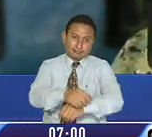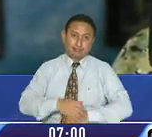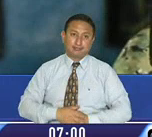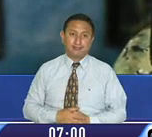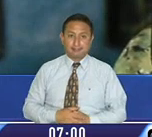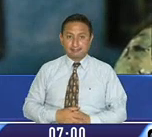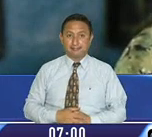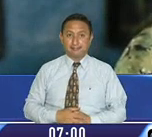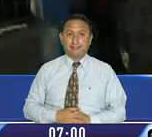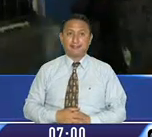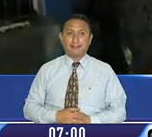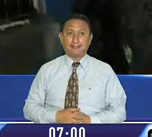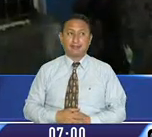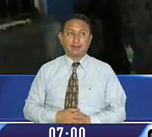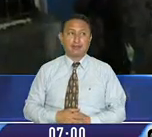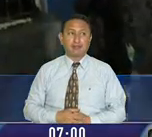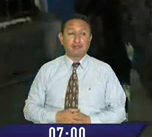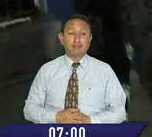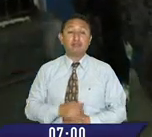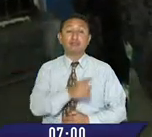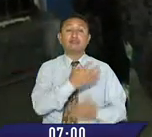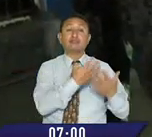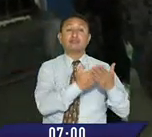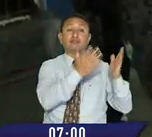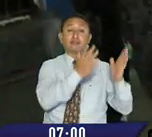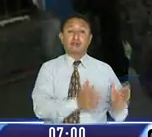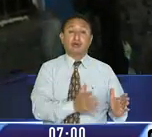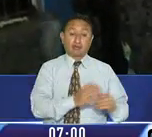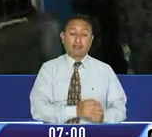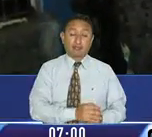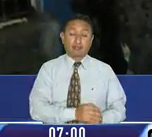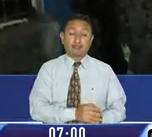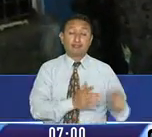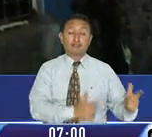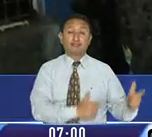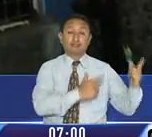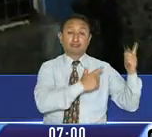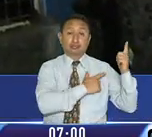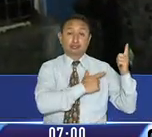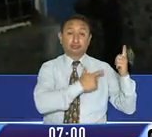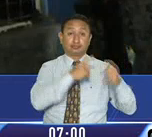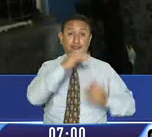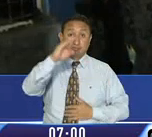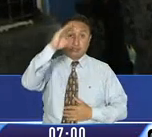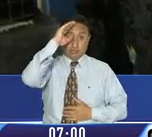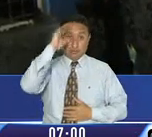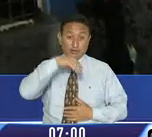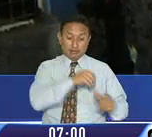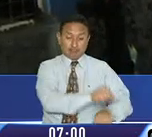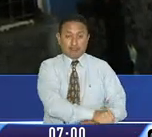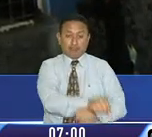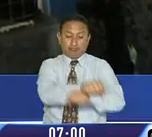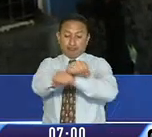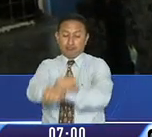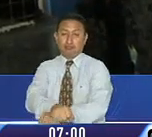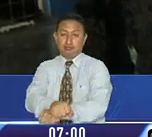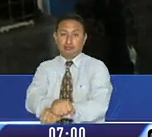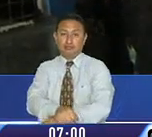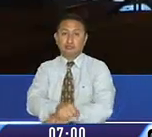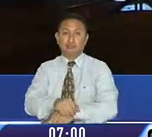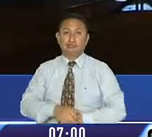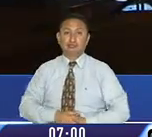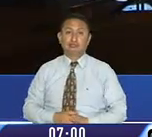levantaron los brazos. Los reclusos fueron entregados por los militares a la Policía Nacional y personal de la